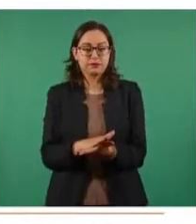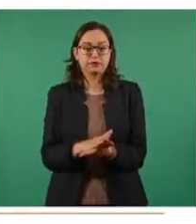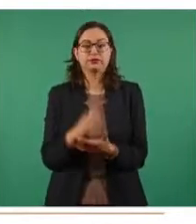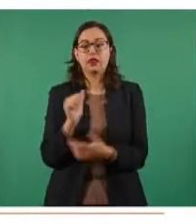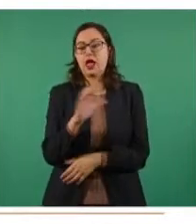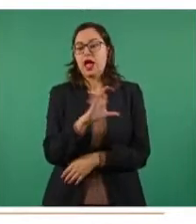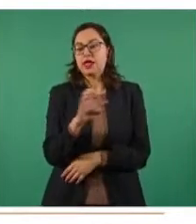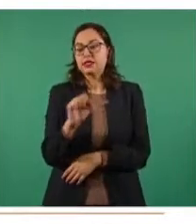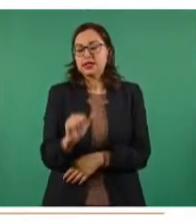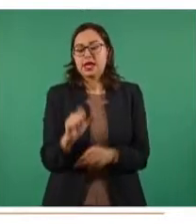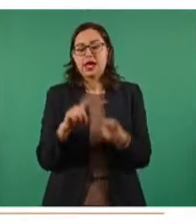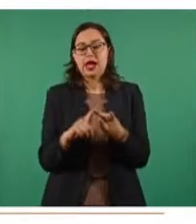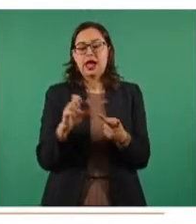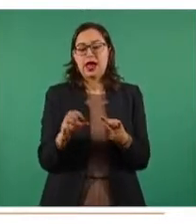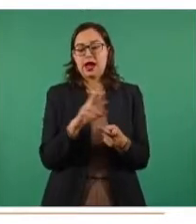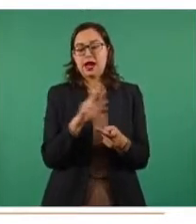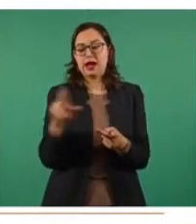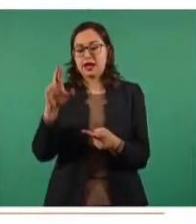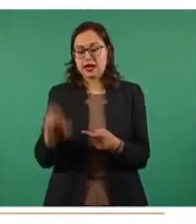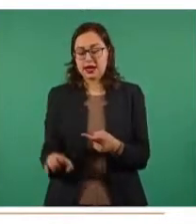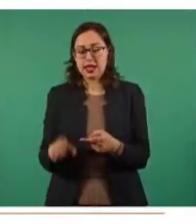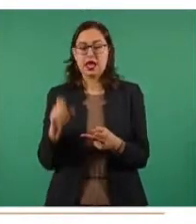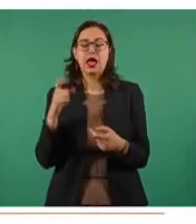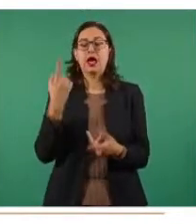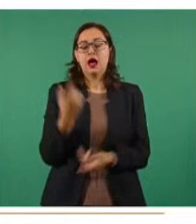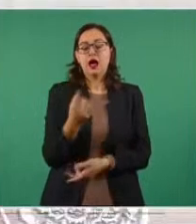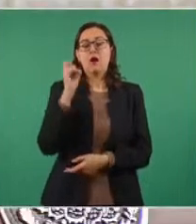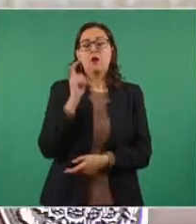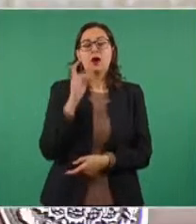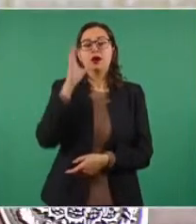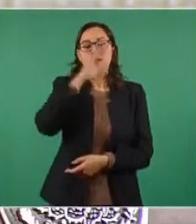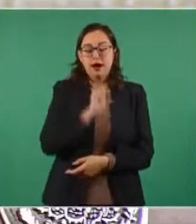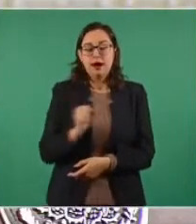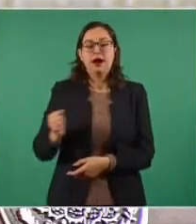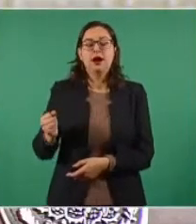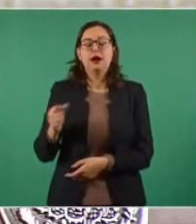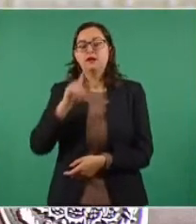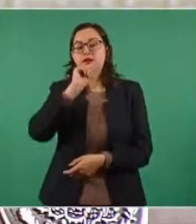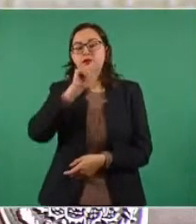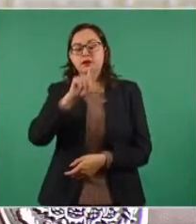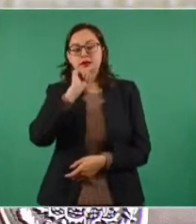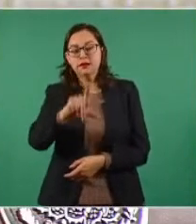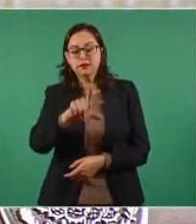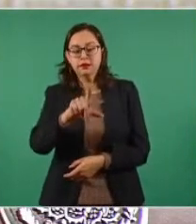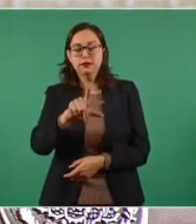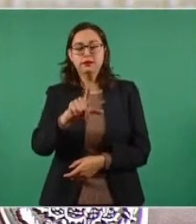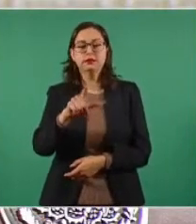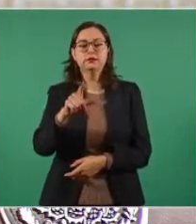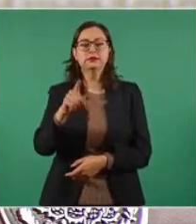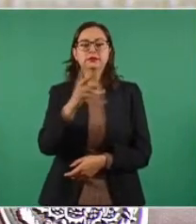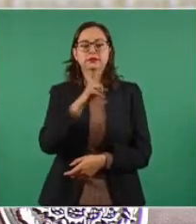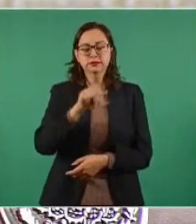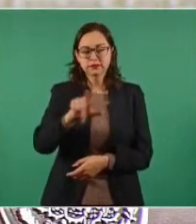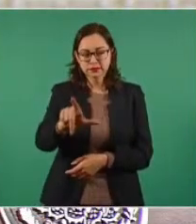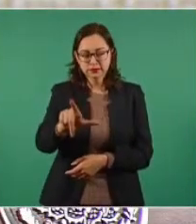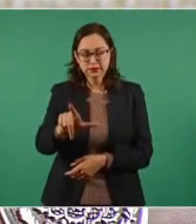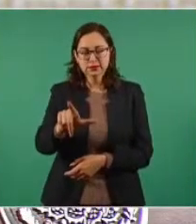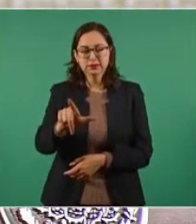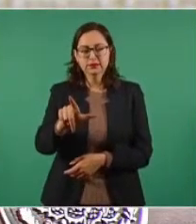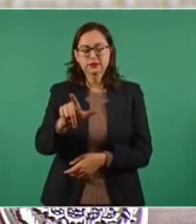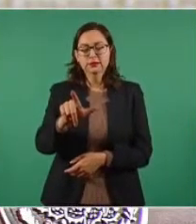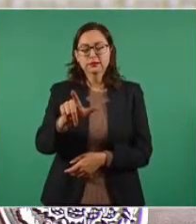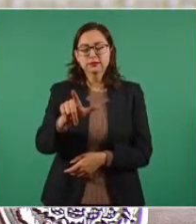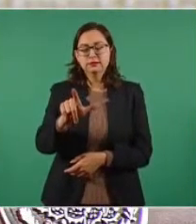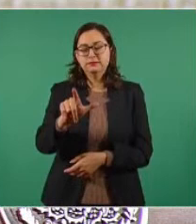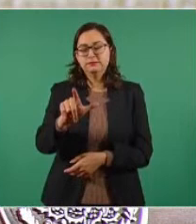hace ahí con cree es en el llano aguascalientes en guadalajara jalisco en sabinas hidalgo nuevo león en